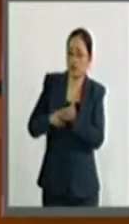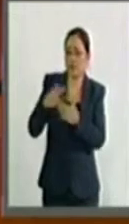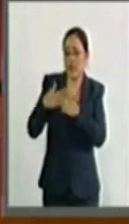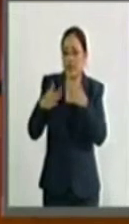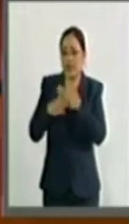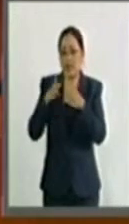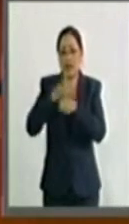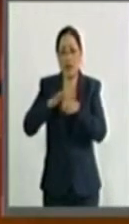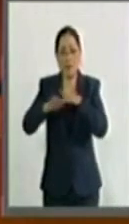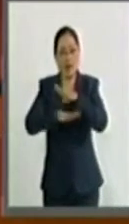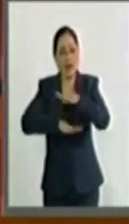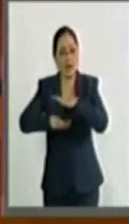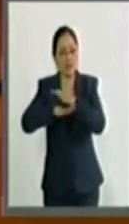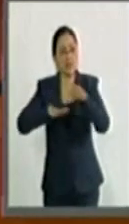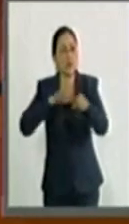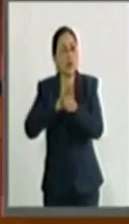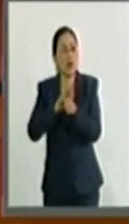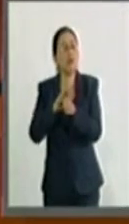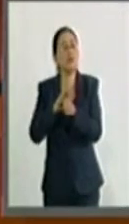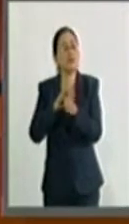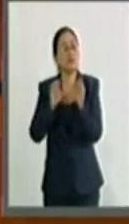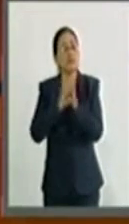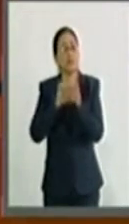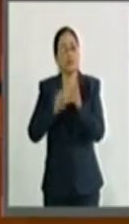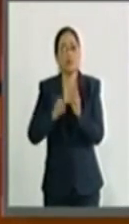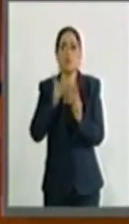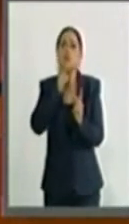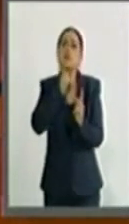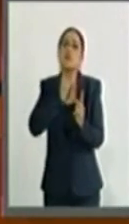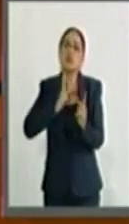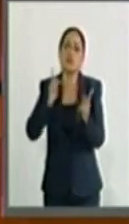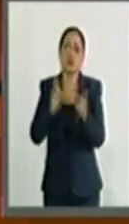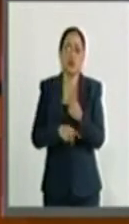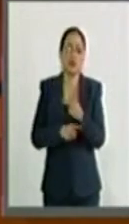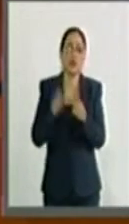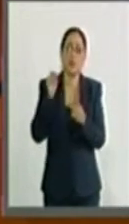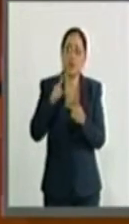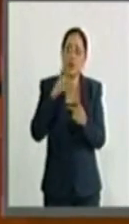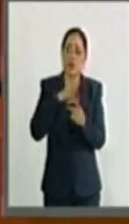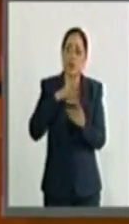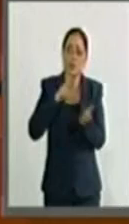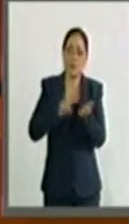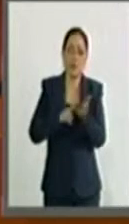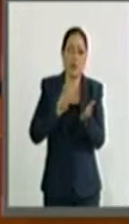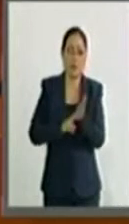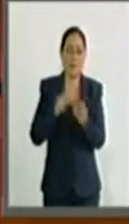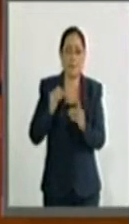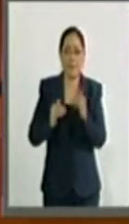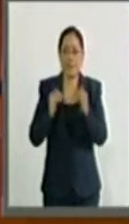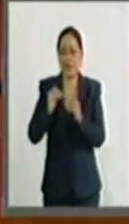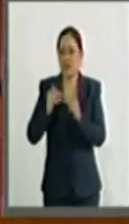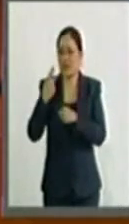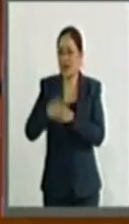primas, principalmente del petróleo, y el incremento de los niveles de riesgo.